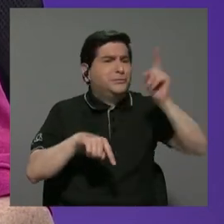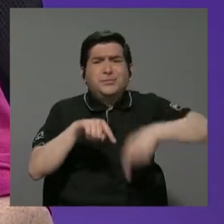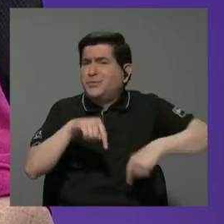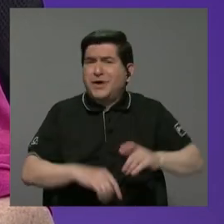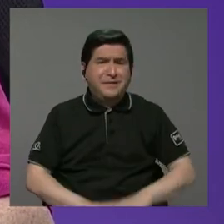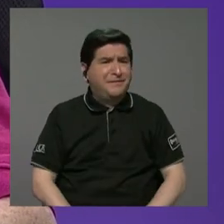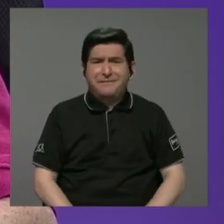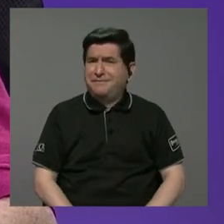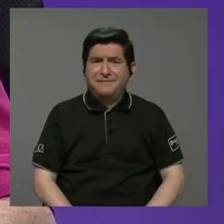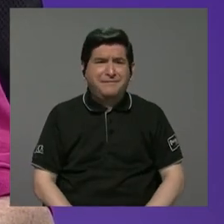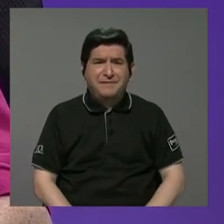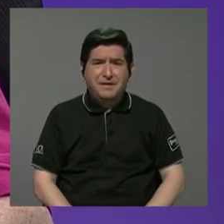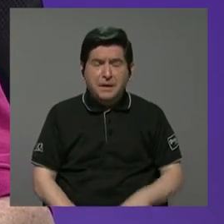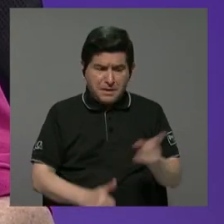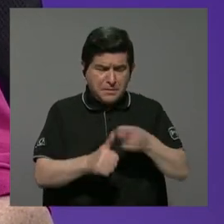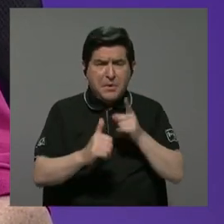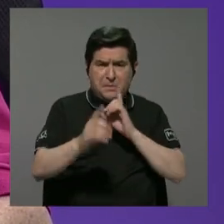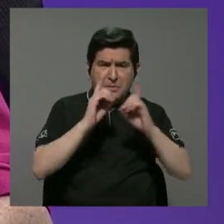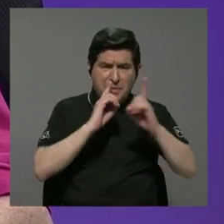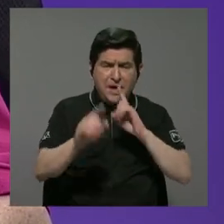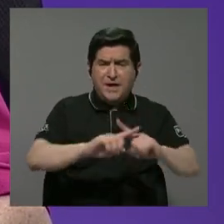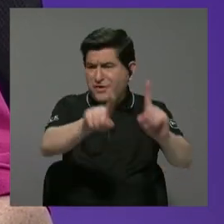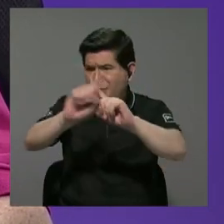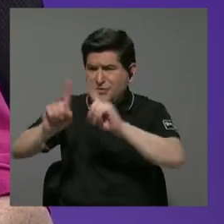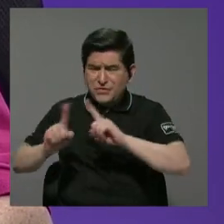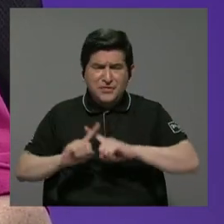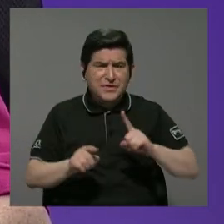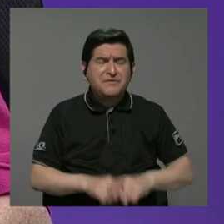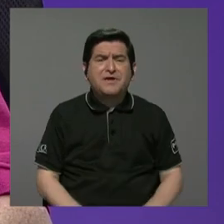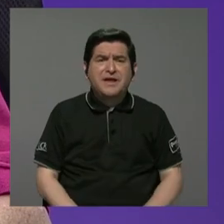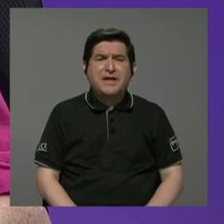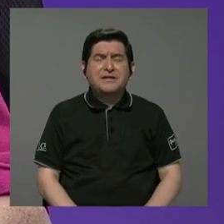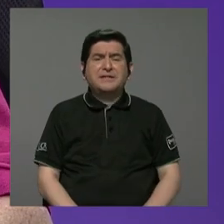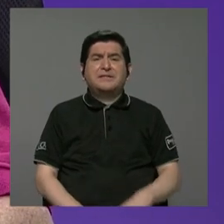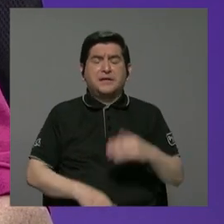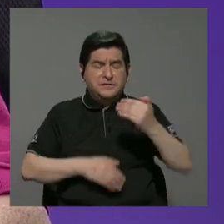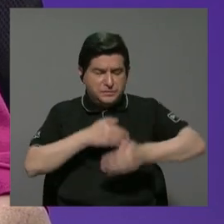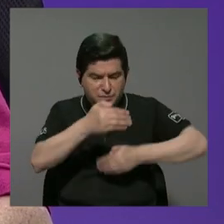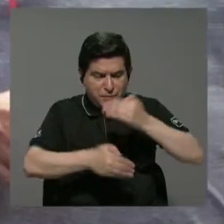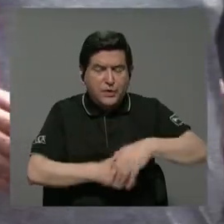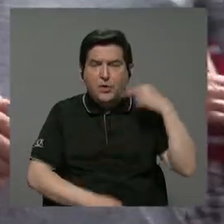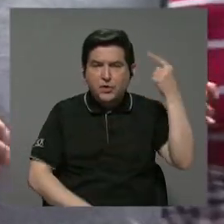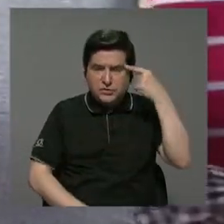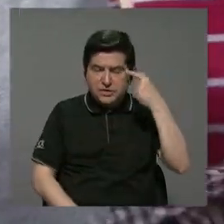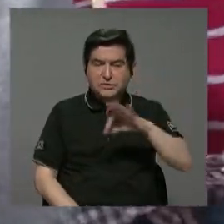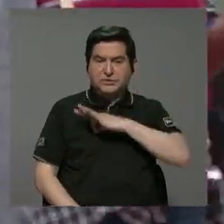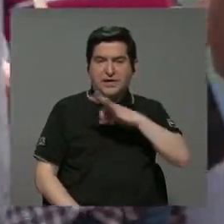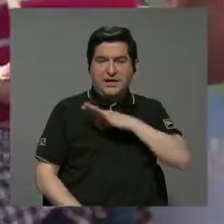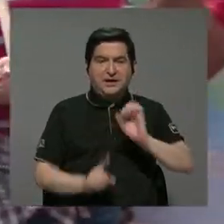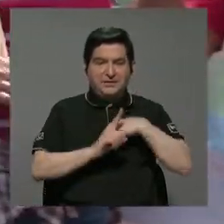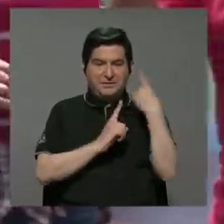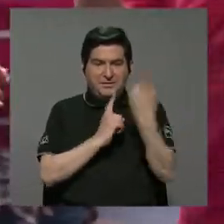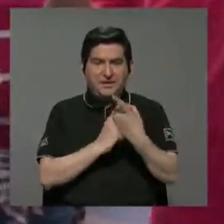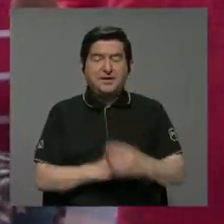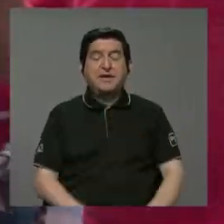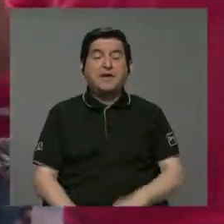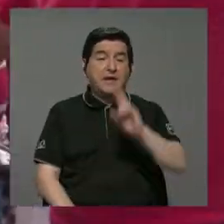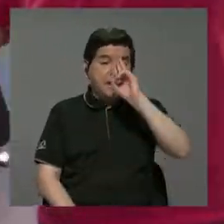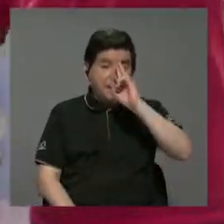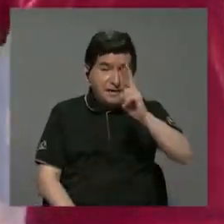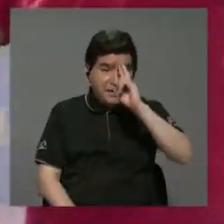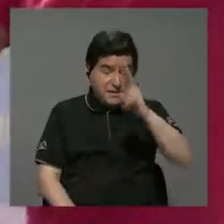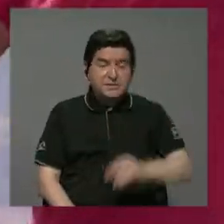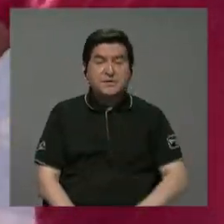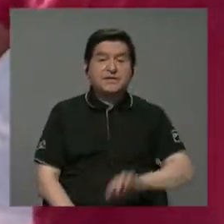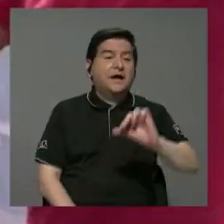ser. Tenemos que dialogar entre los múltiples pasos de gobierno por el bien de la sociedad y reconocer